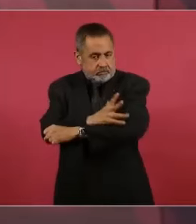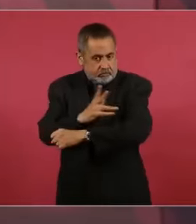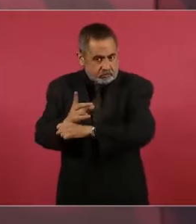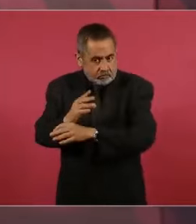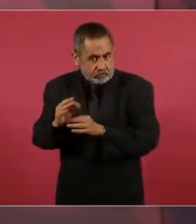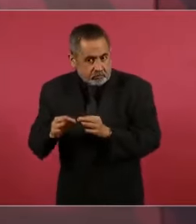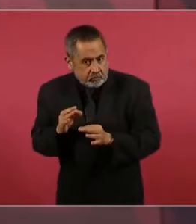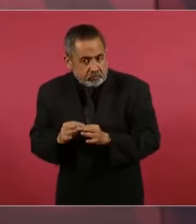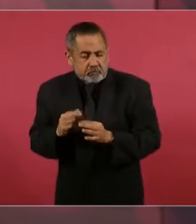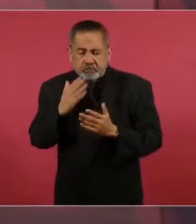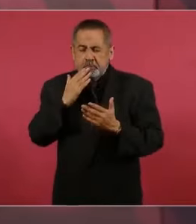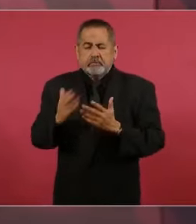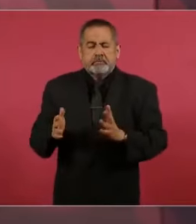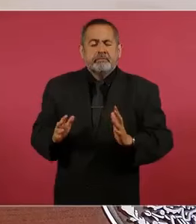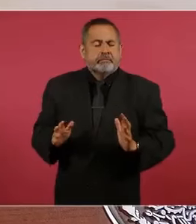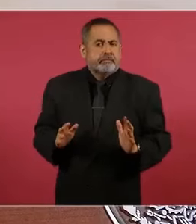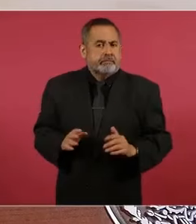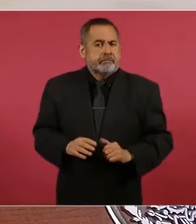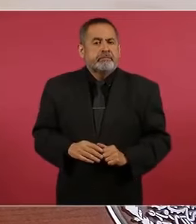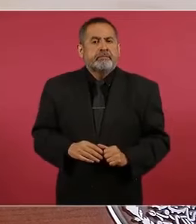honestos.